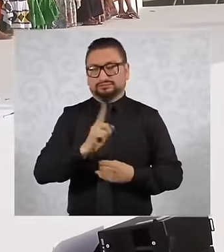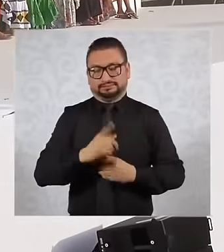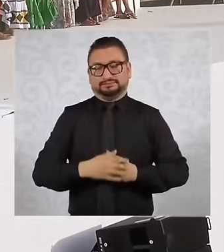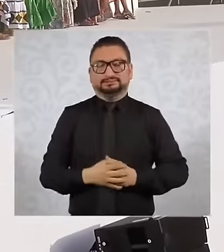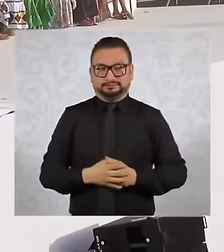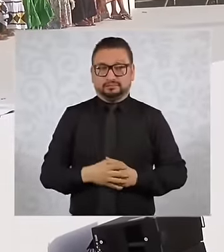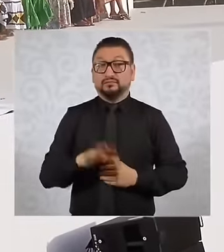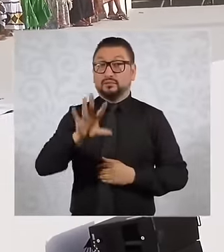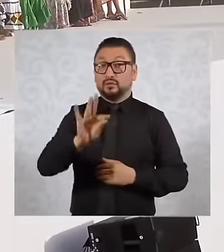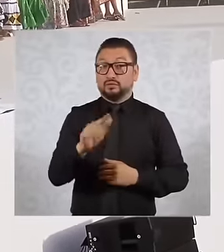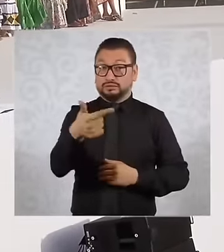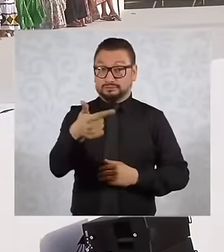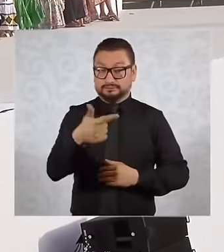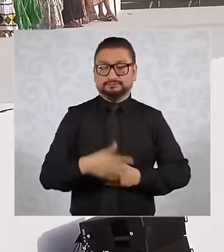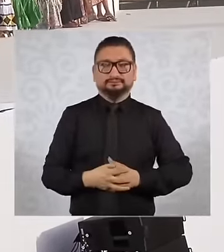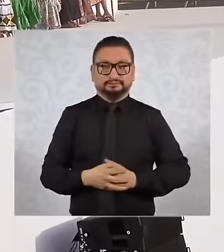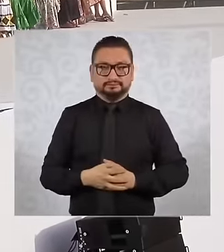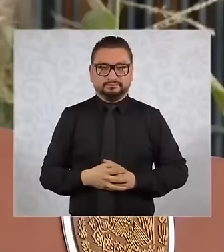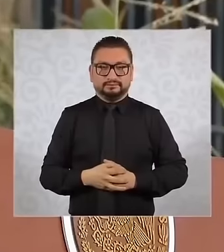47.